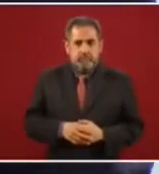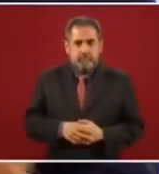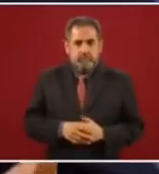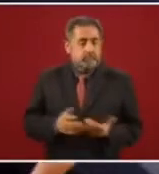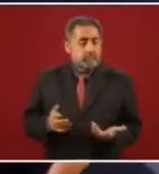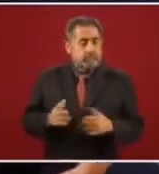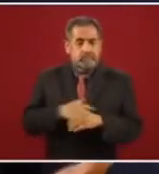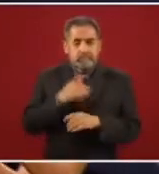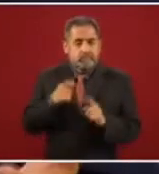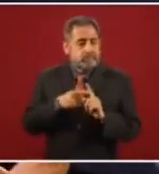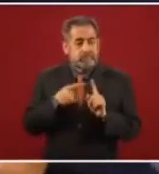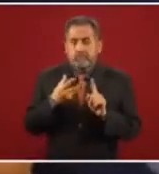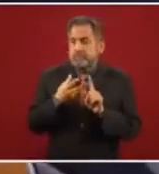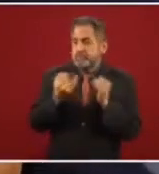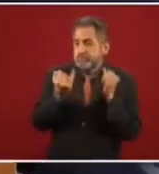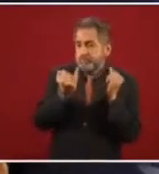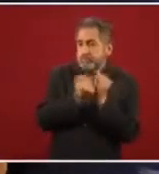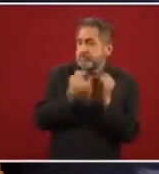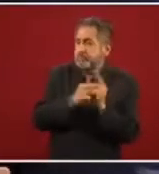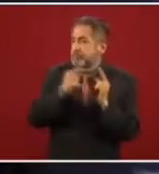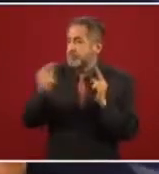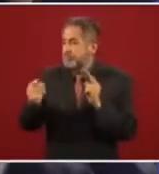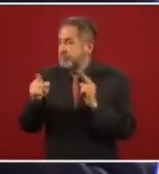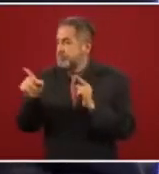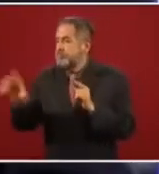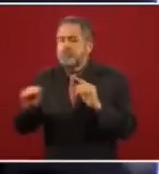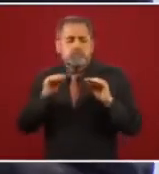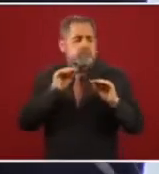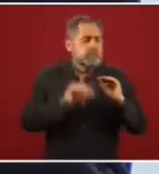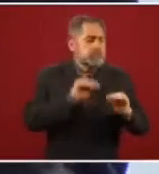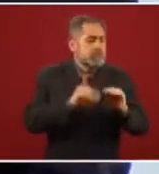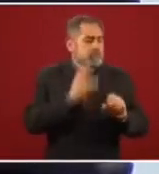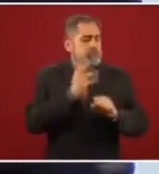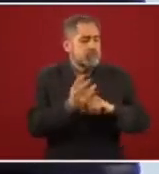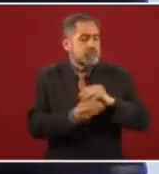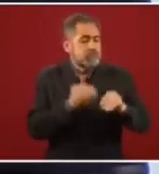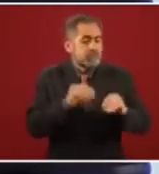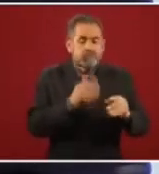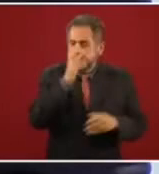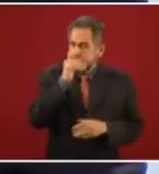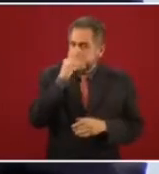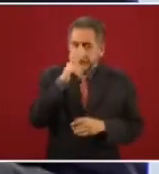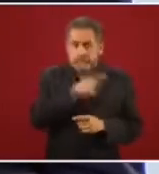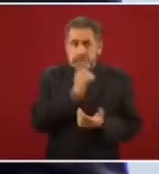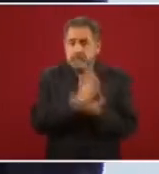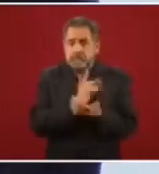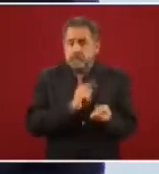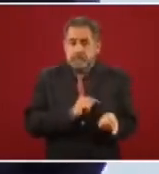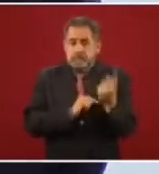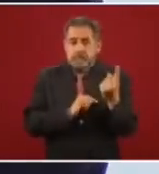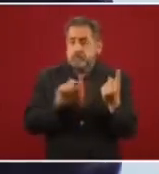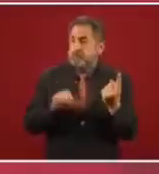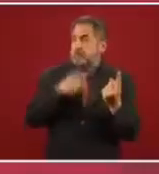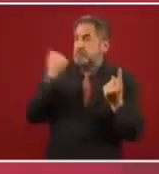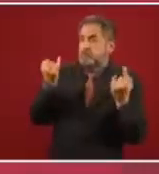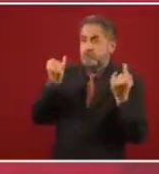porque no se puede, ¿sí?, readaptar, reconvertir para